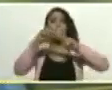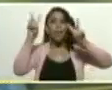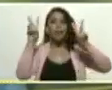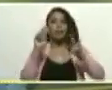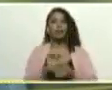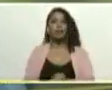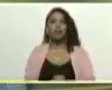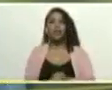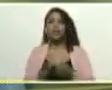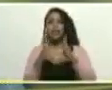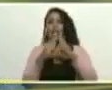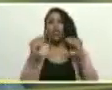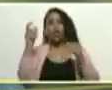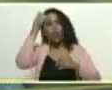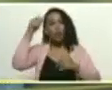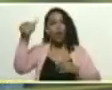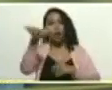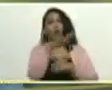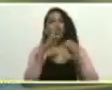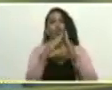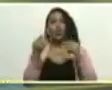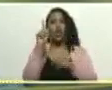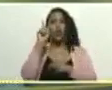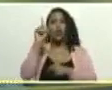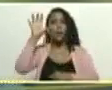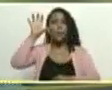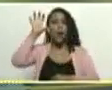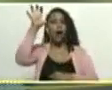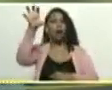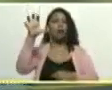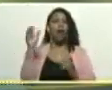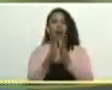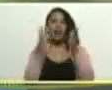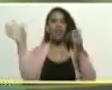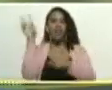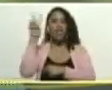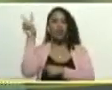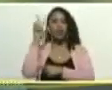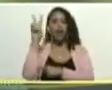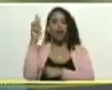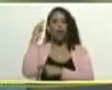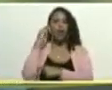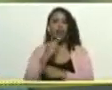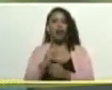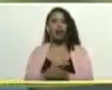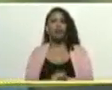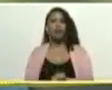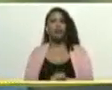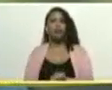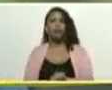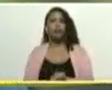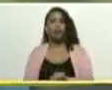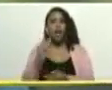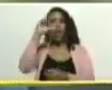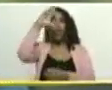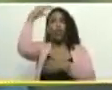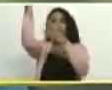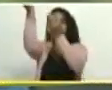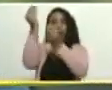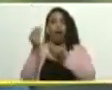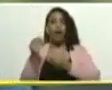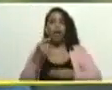de todo un pueblo de toda una patria la gran Venezuela bolivariana Dios proveerá